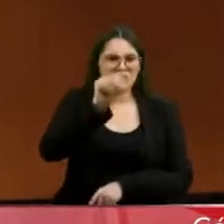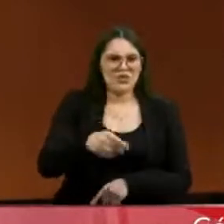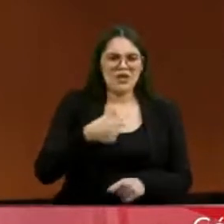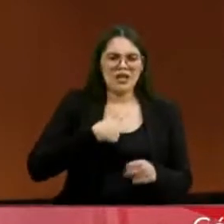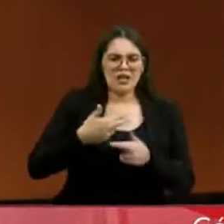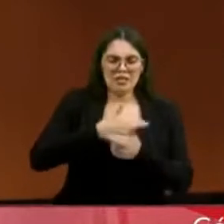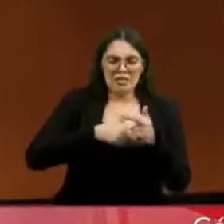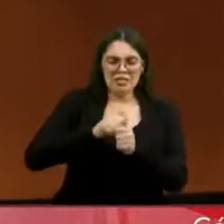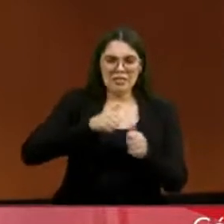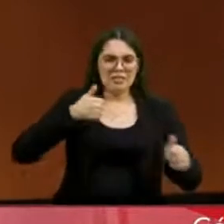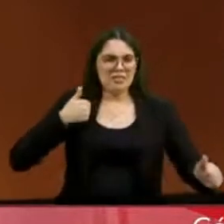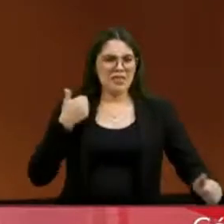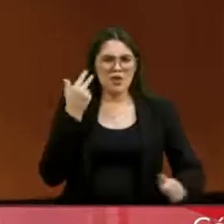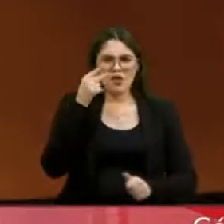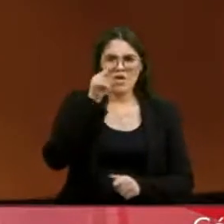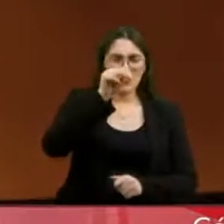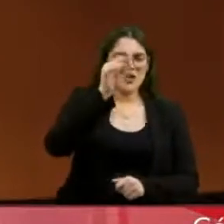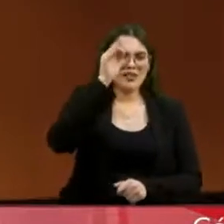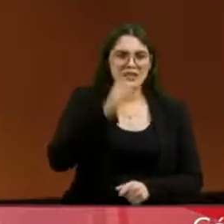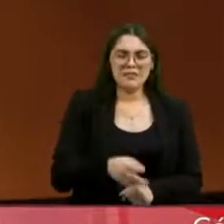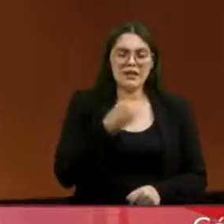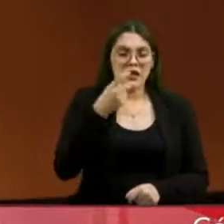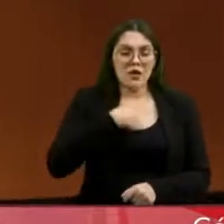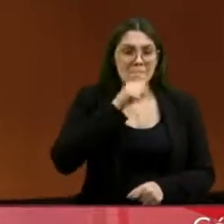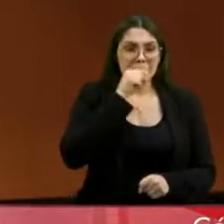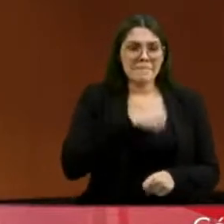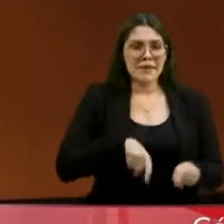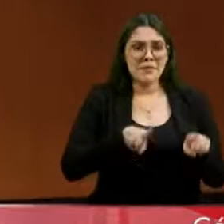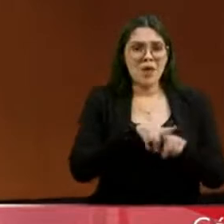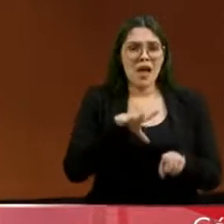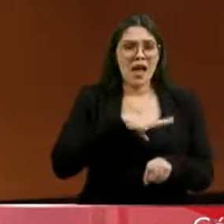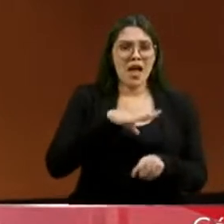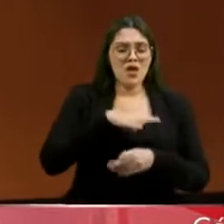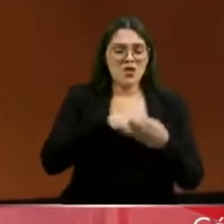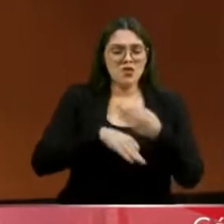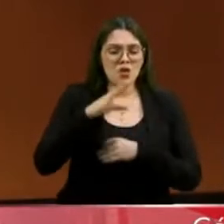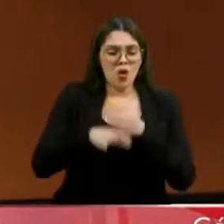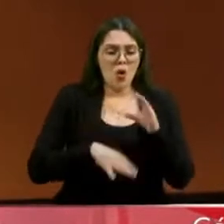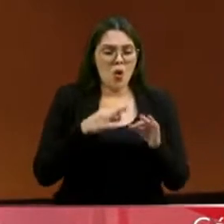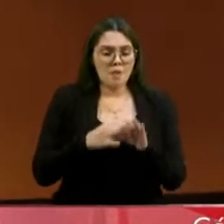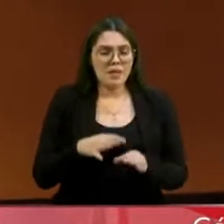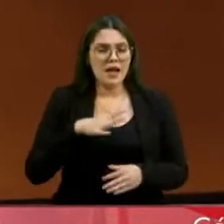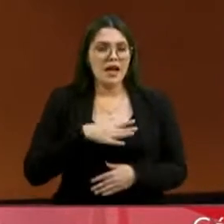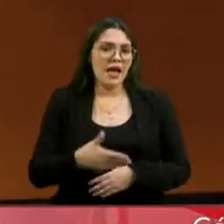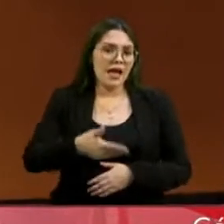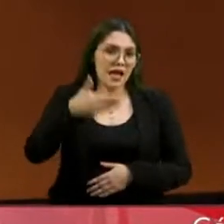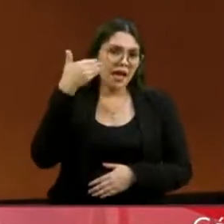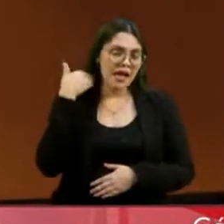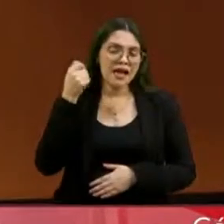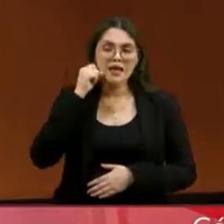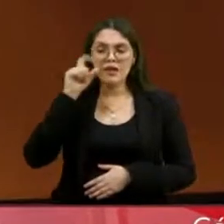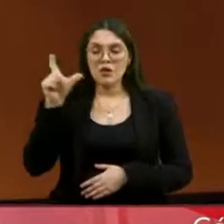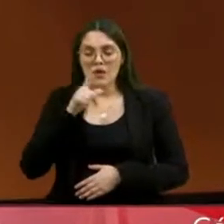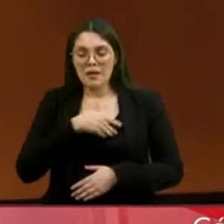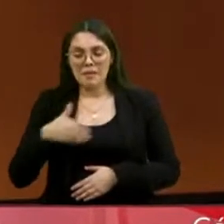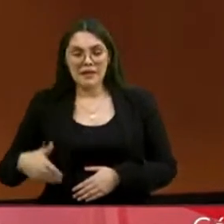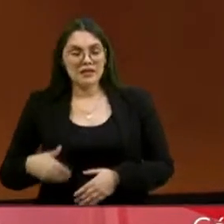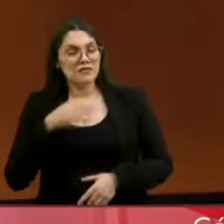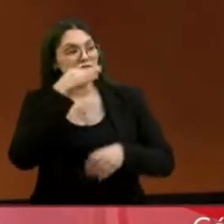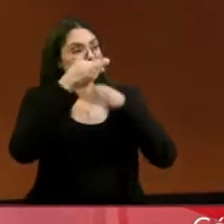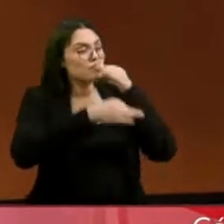que no nos moveremos ni un milímetro de los compromisos asumidos durante la campaña presidencial